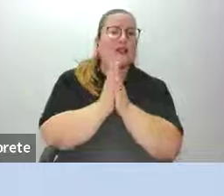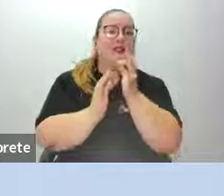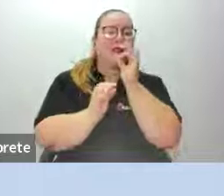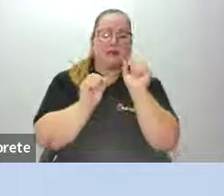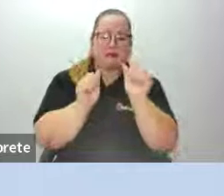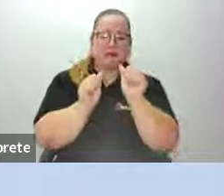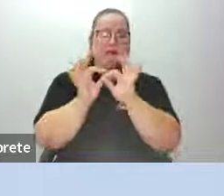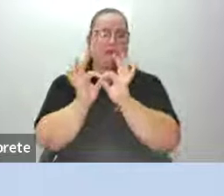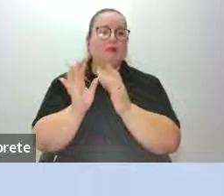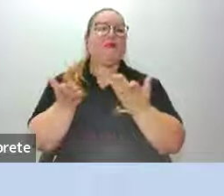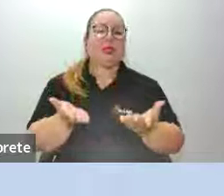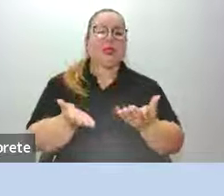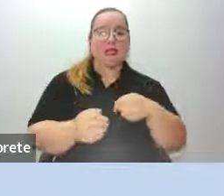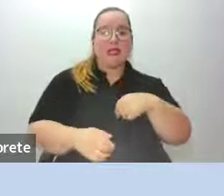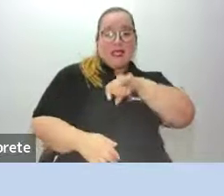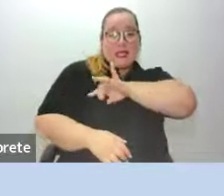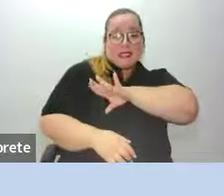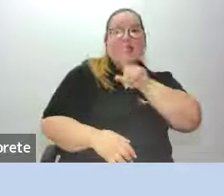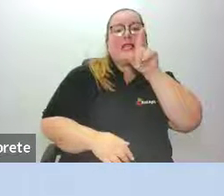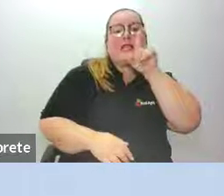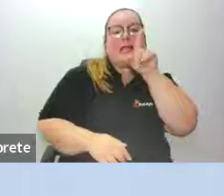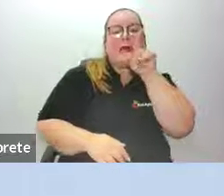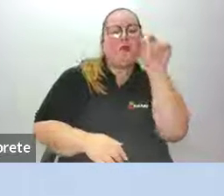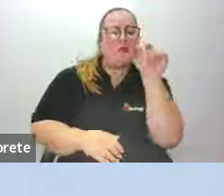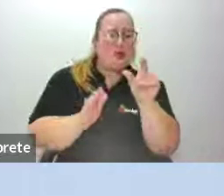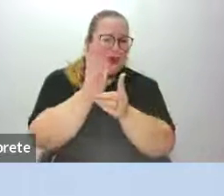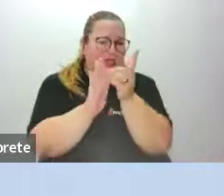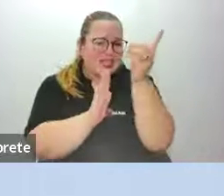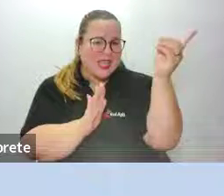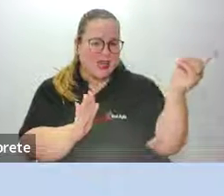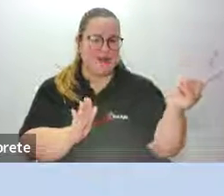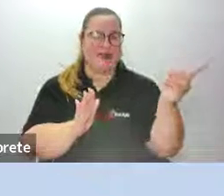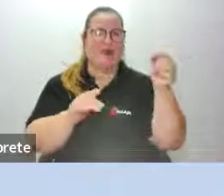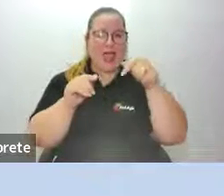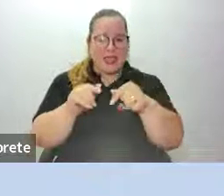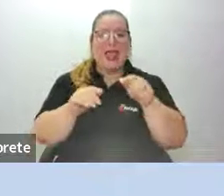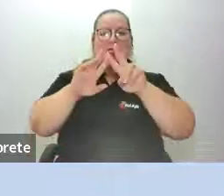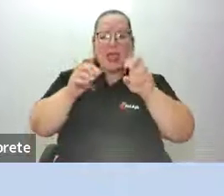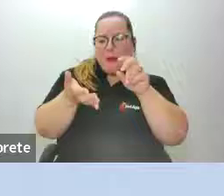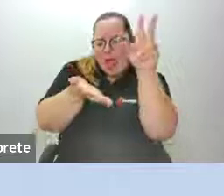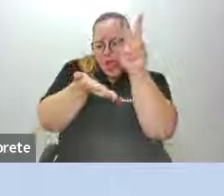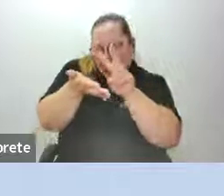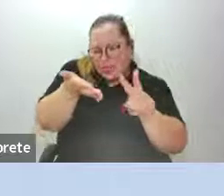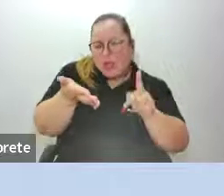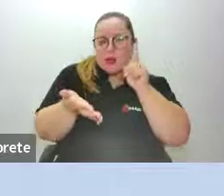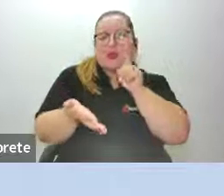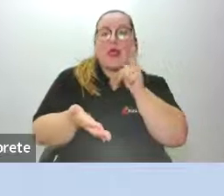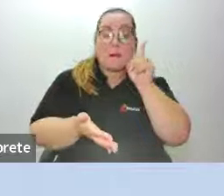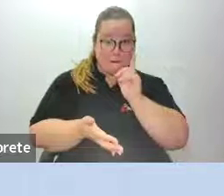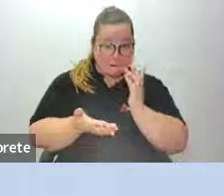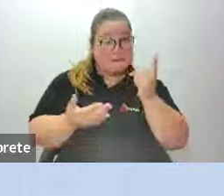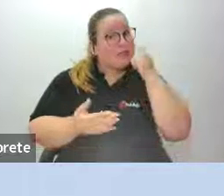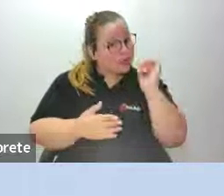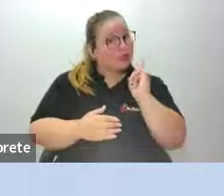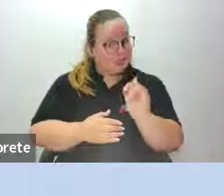gracias. Perdón, en Chile tenemos poco desarrollo en general de la literatura sorda, pero tenemos cosas,